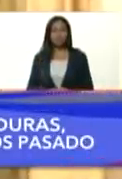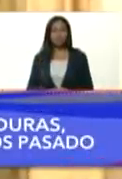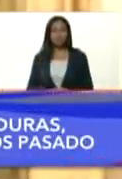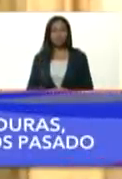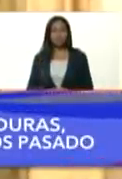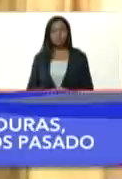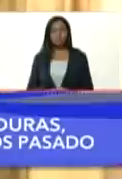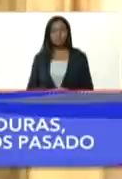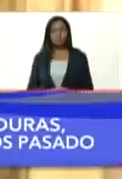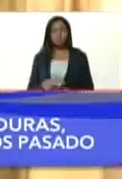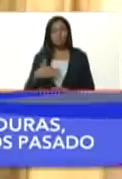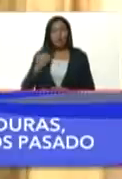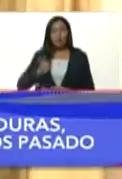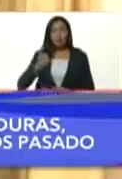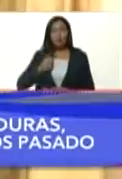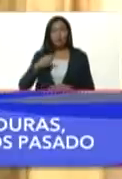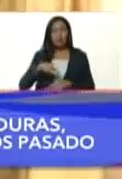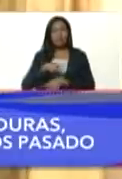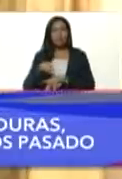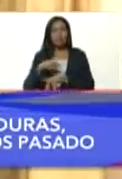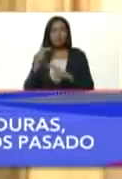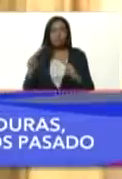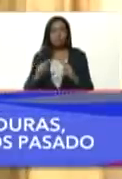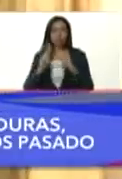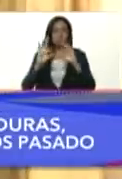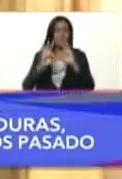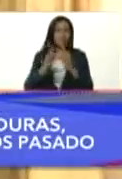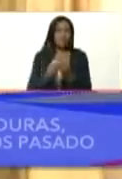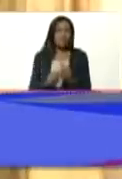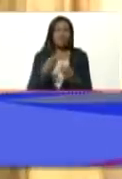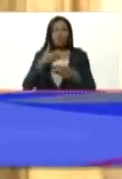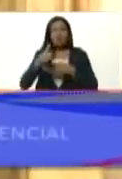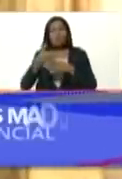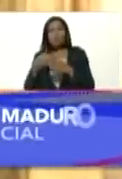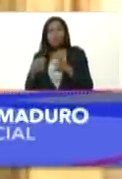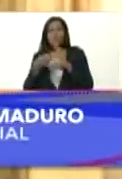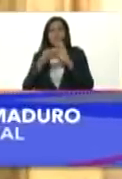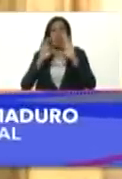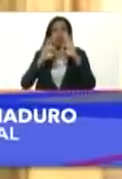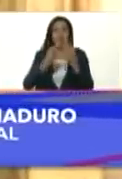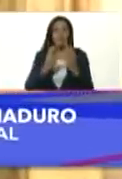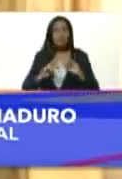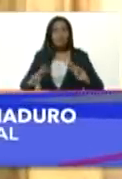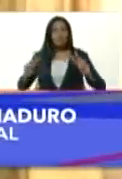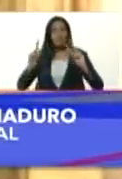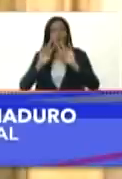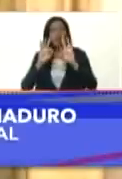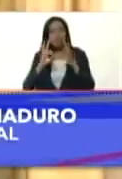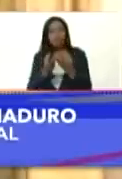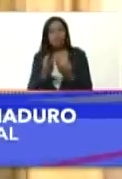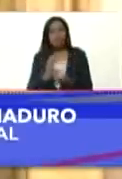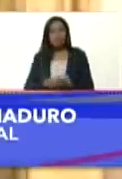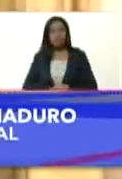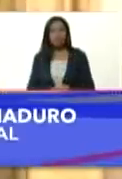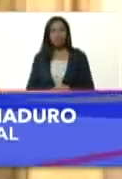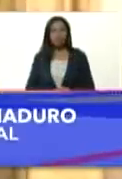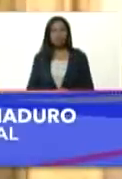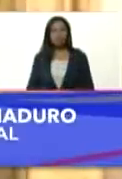y pueda aprovechar todo este tiempo para el reencuentro con los grandes valores de la familia,